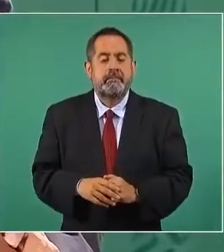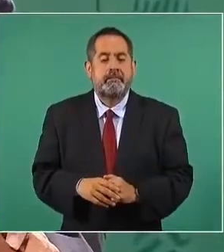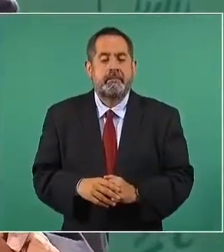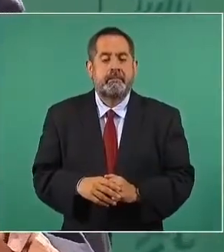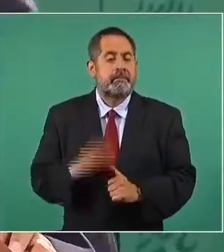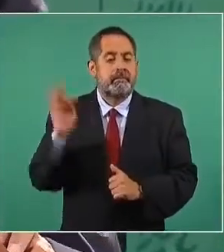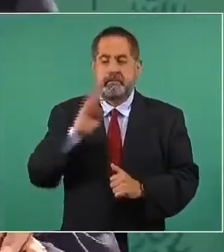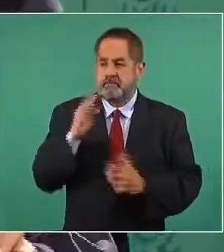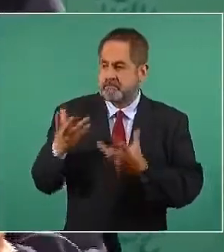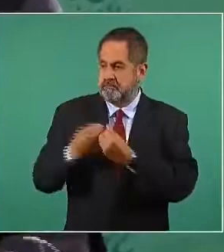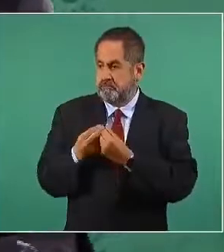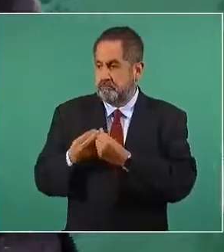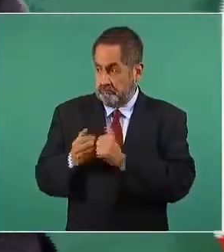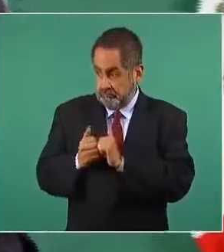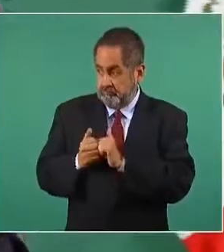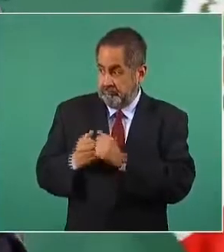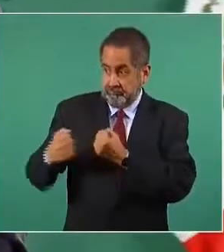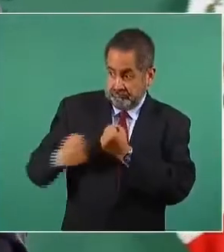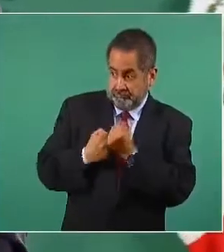se hubiese mantenido.